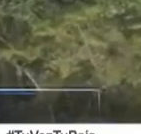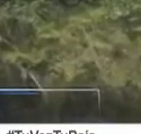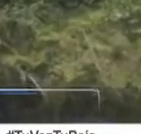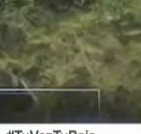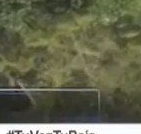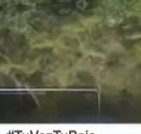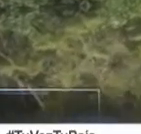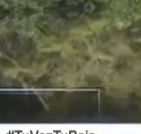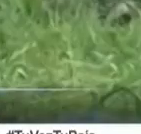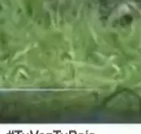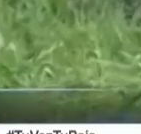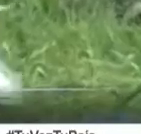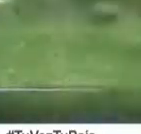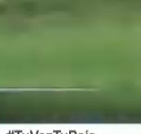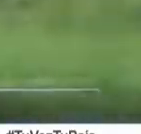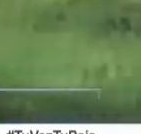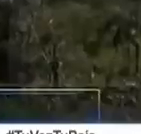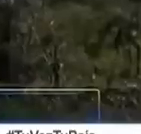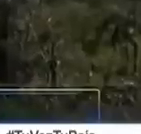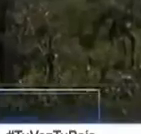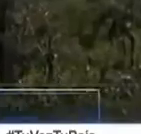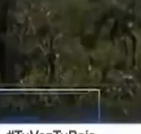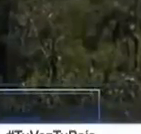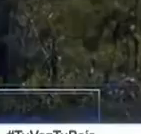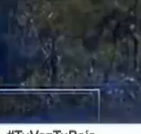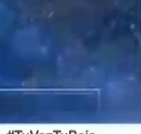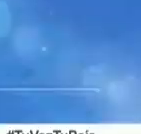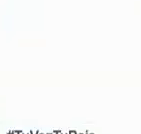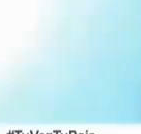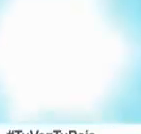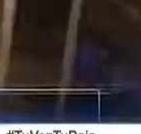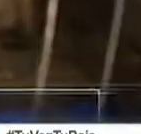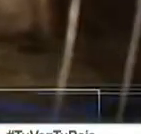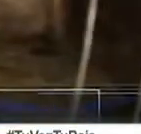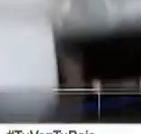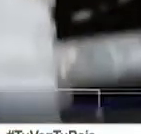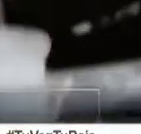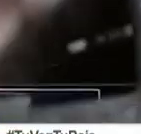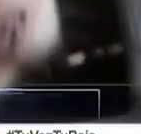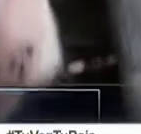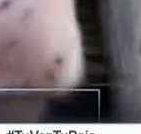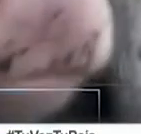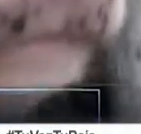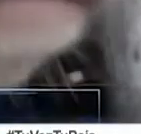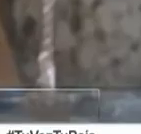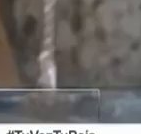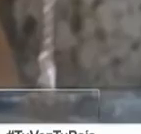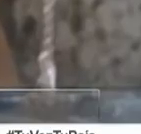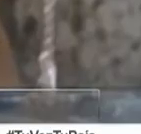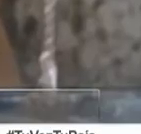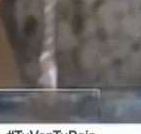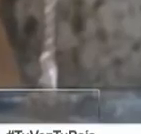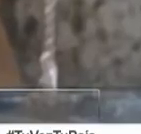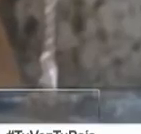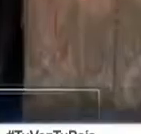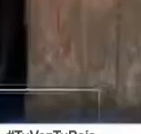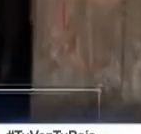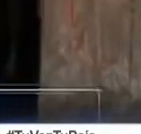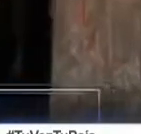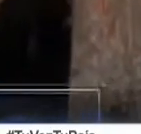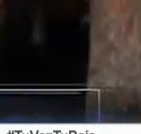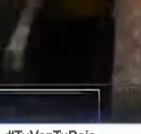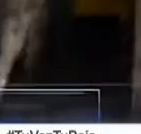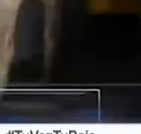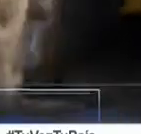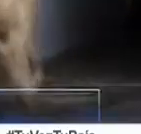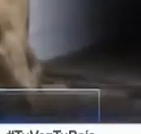Constitución del Ecuador es pionera en otorgar derechos a la naturaleza. El próximo 29 de septiembre iniciará a escala nacional